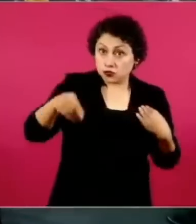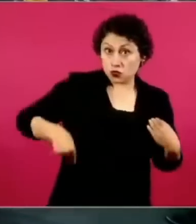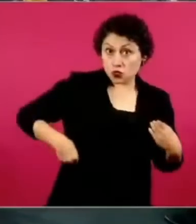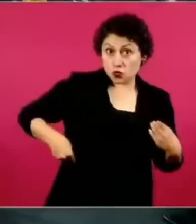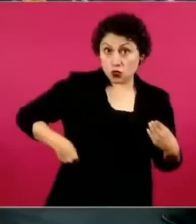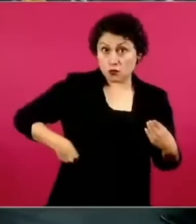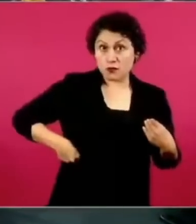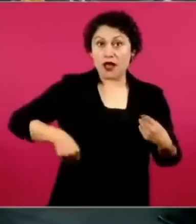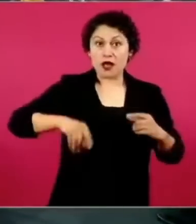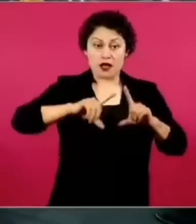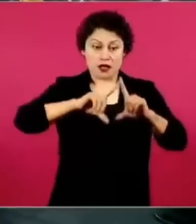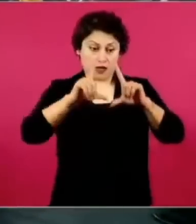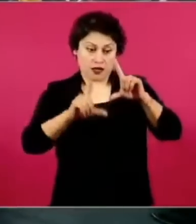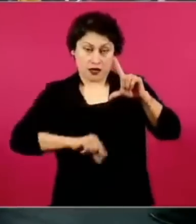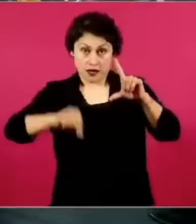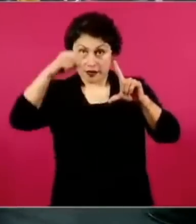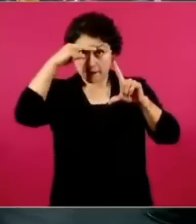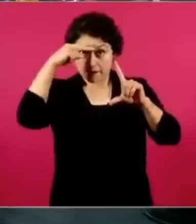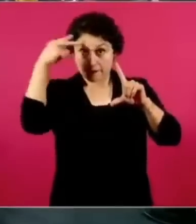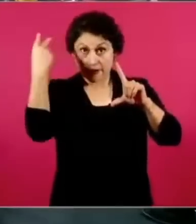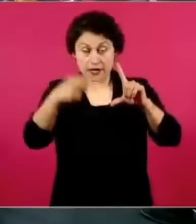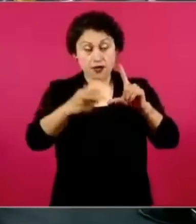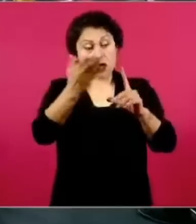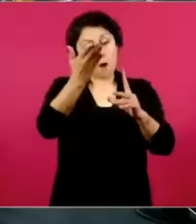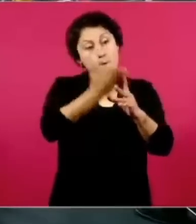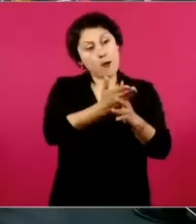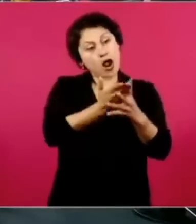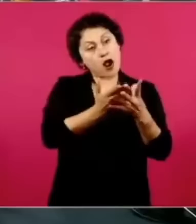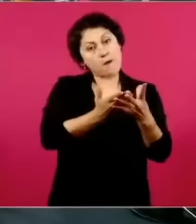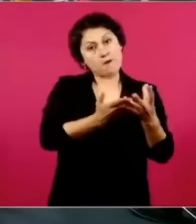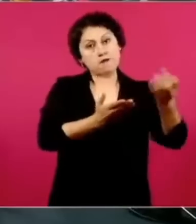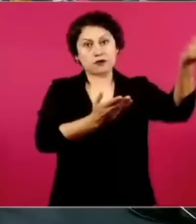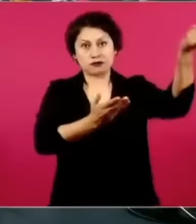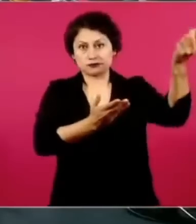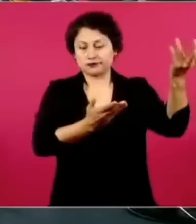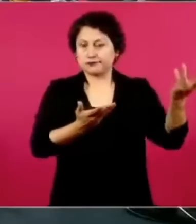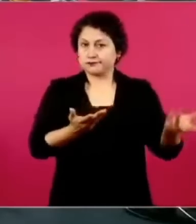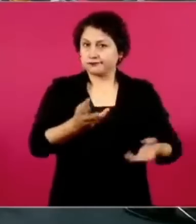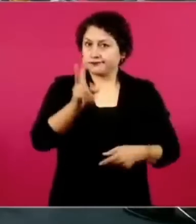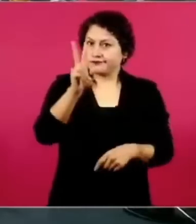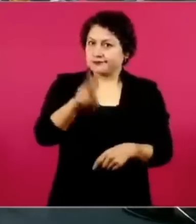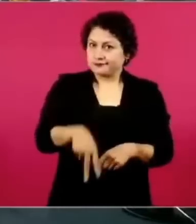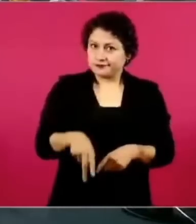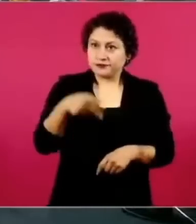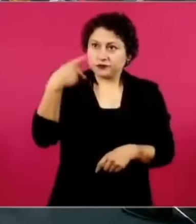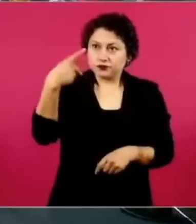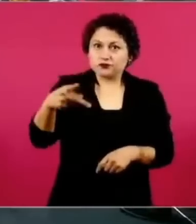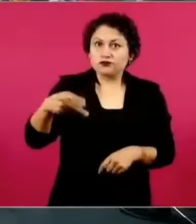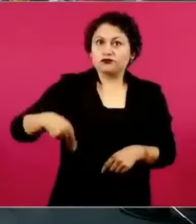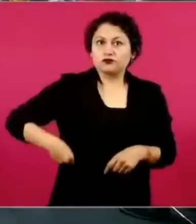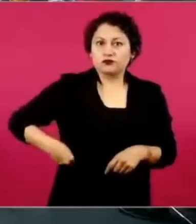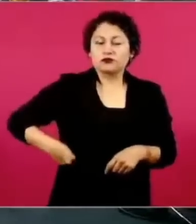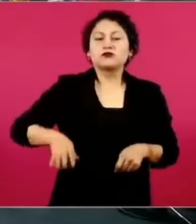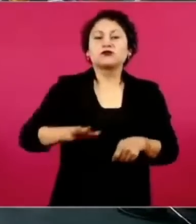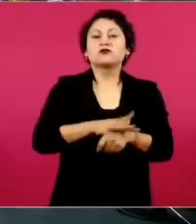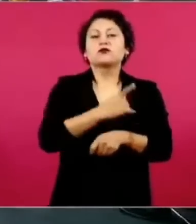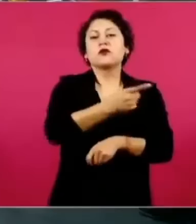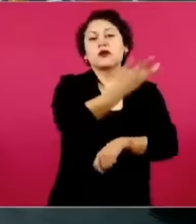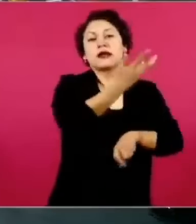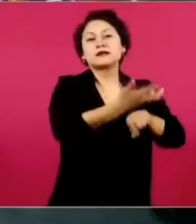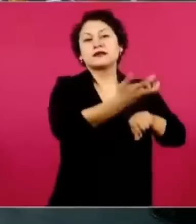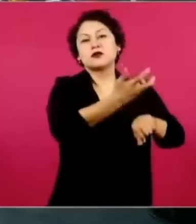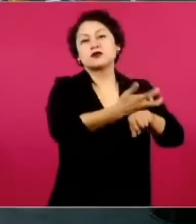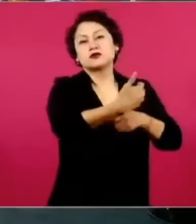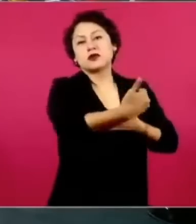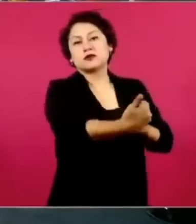territorio. Fue un gran zarpazo en la intervención estadounidense